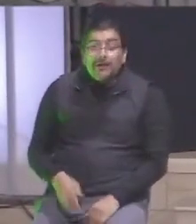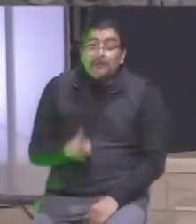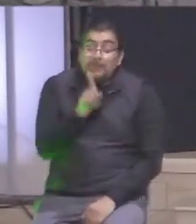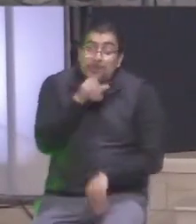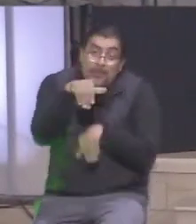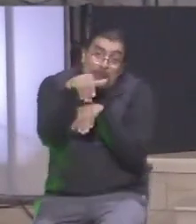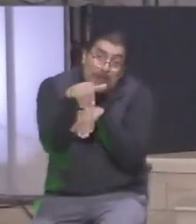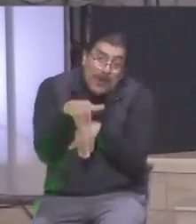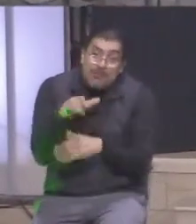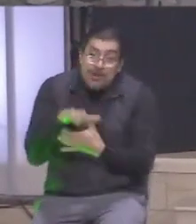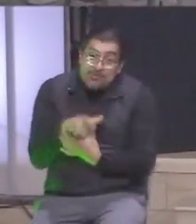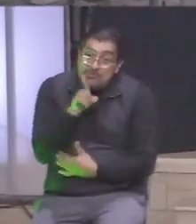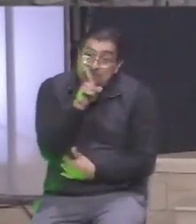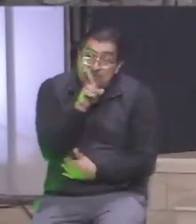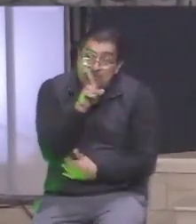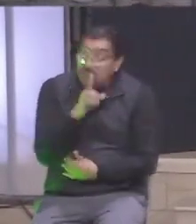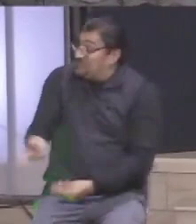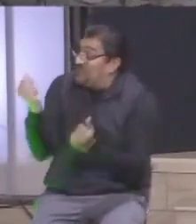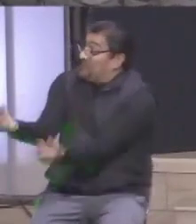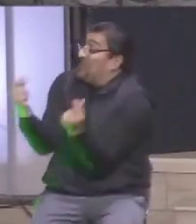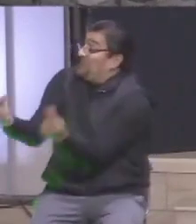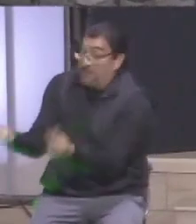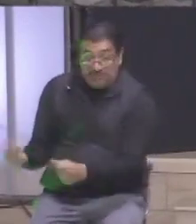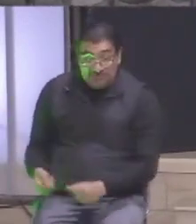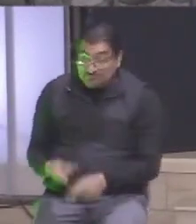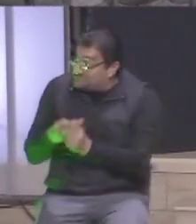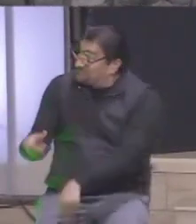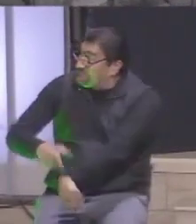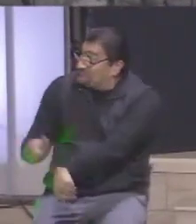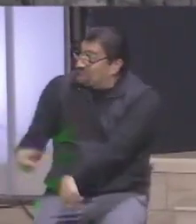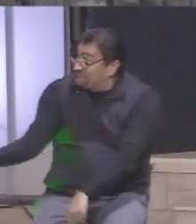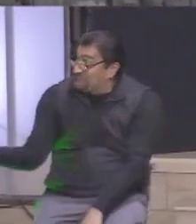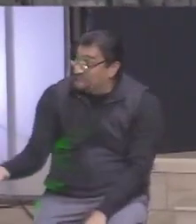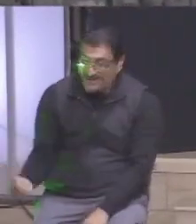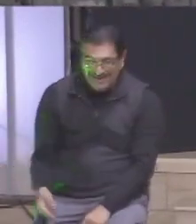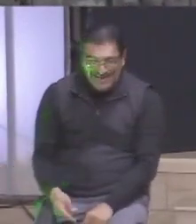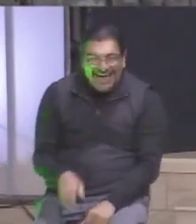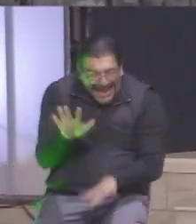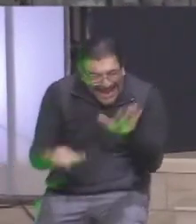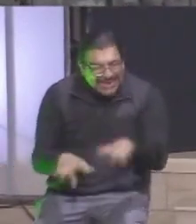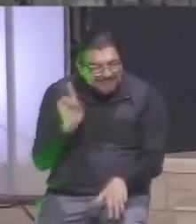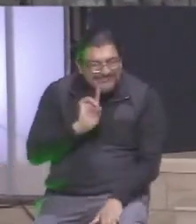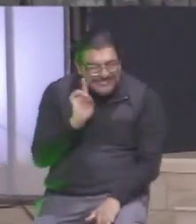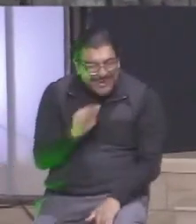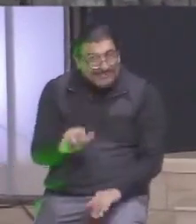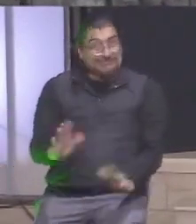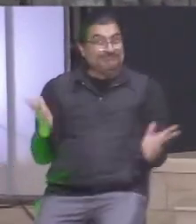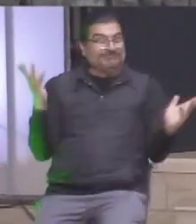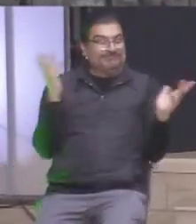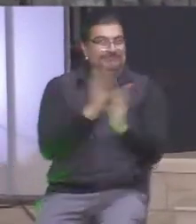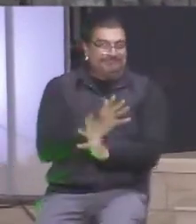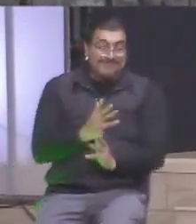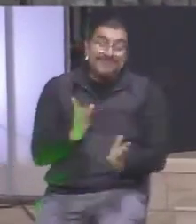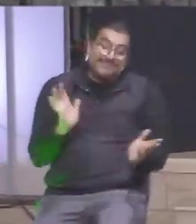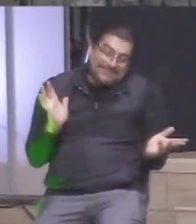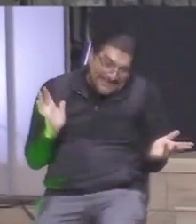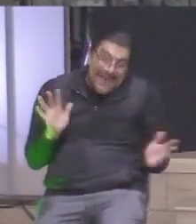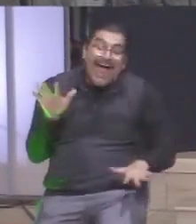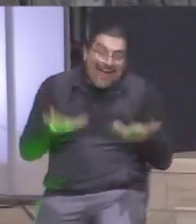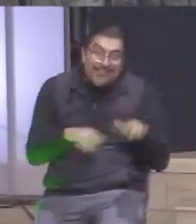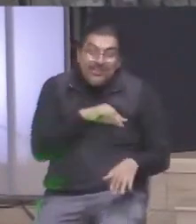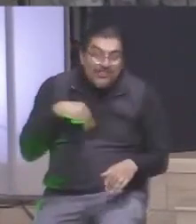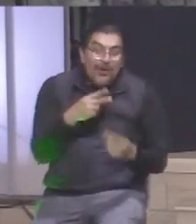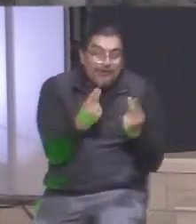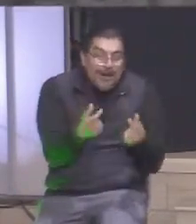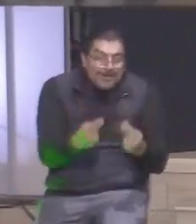hom fiel Amén al menos uno lo dice si no tenemos paciencia con